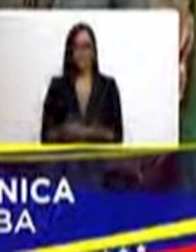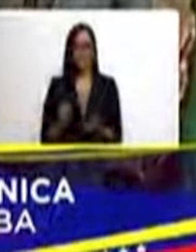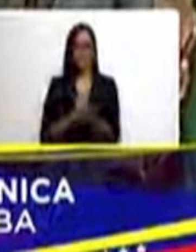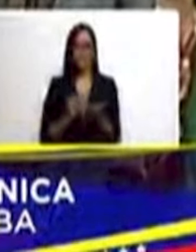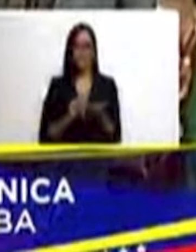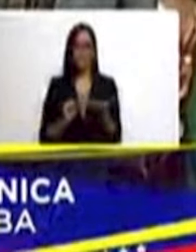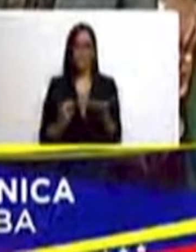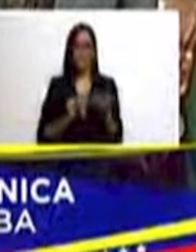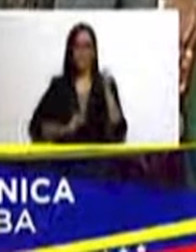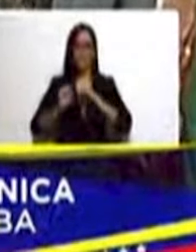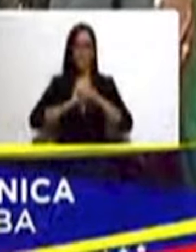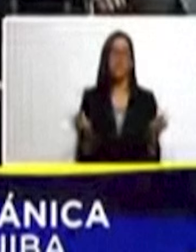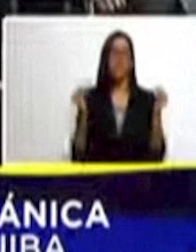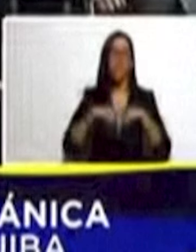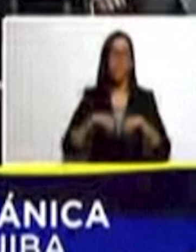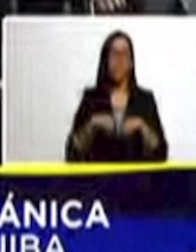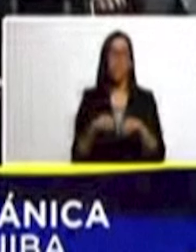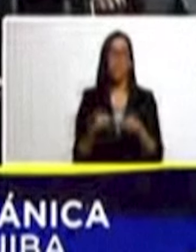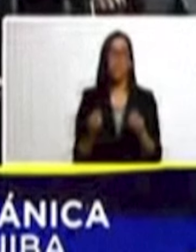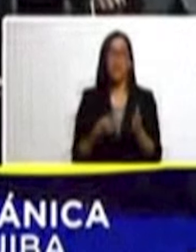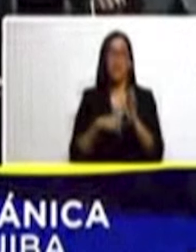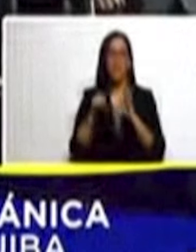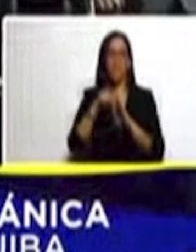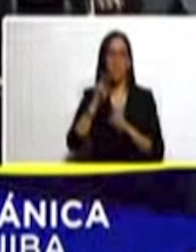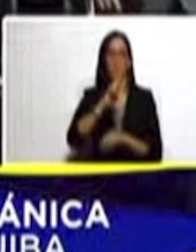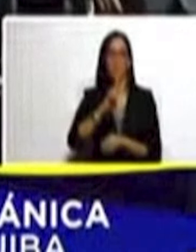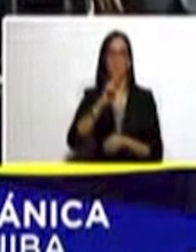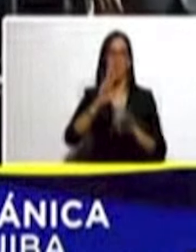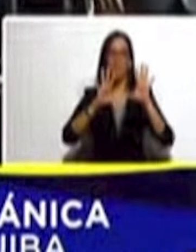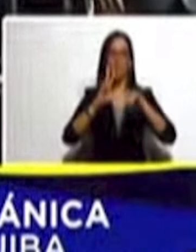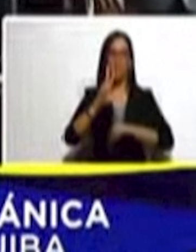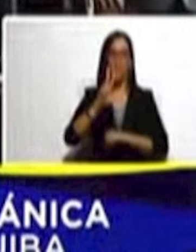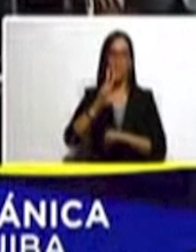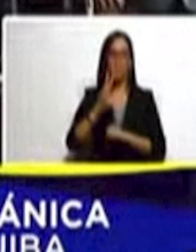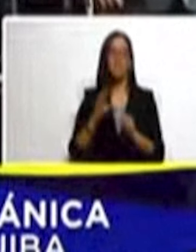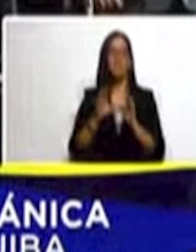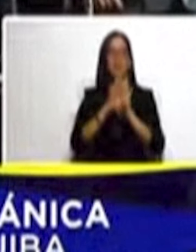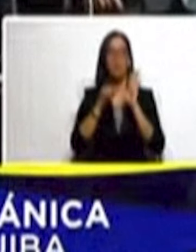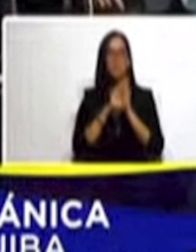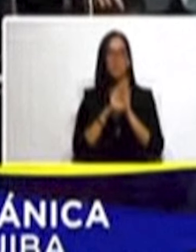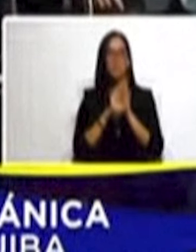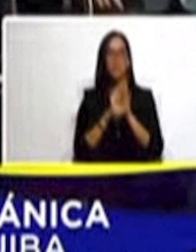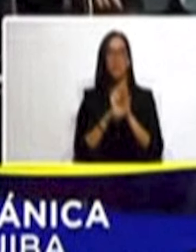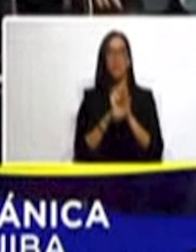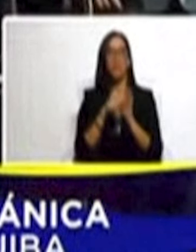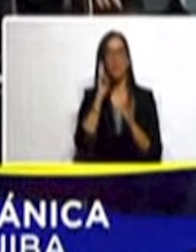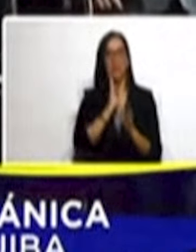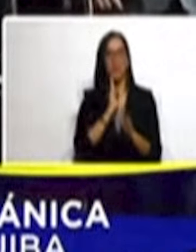preocupación regional por una eventual escalada de la controversia se acentuaron tras el referéndum.